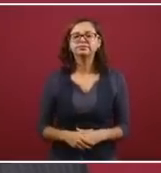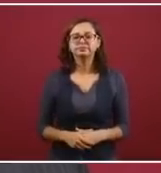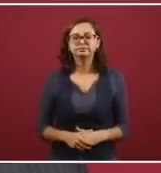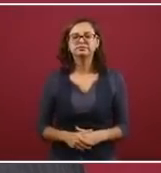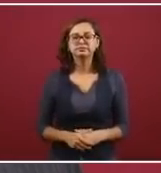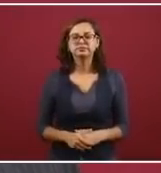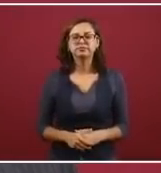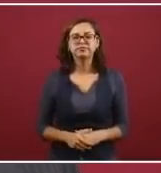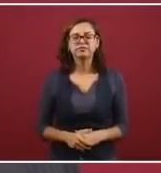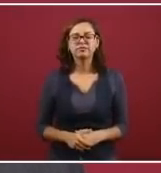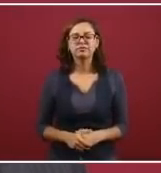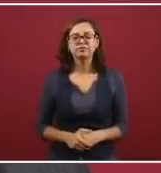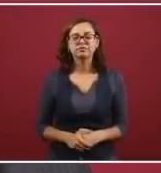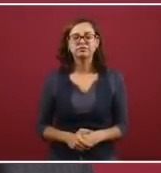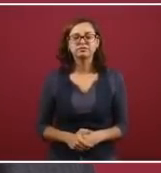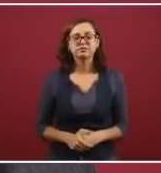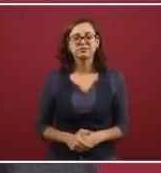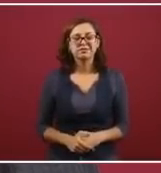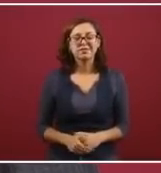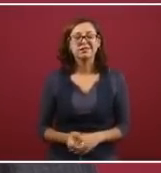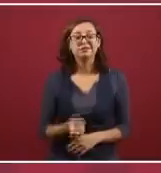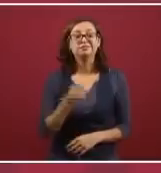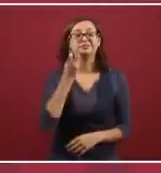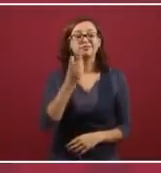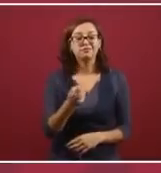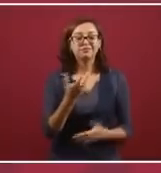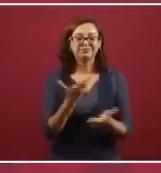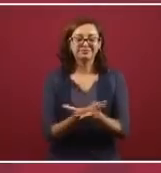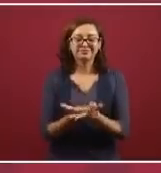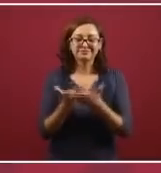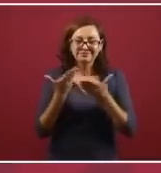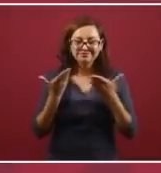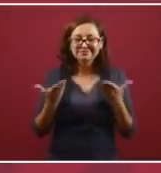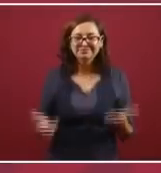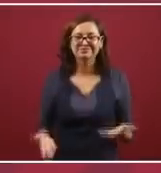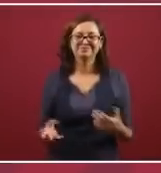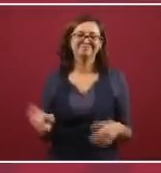Esa es la ventaja de no